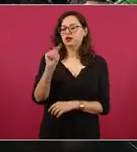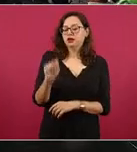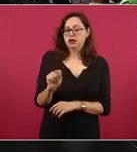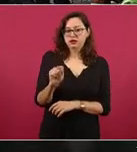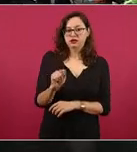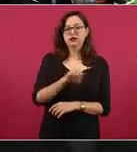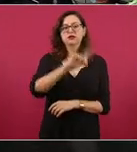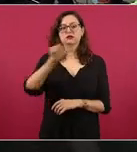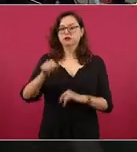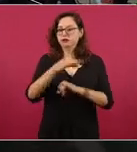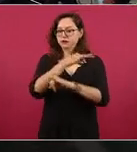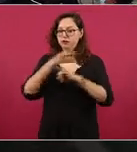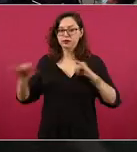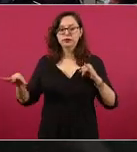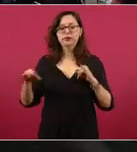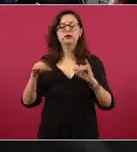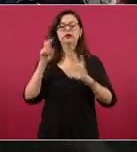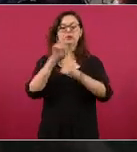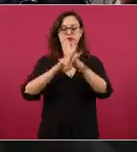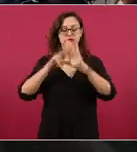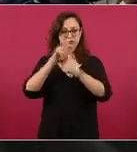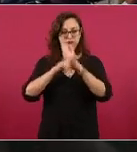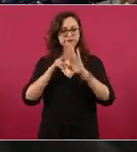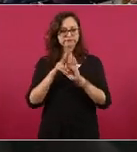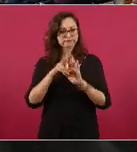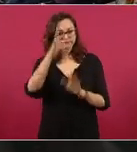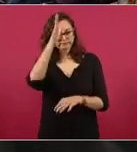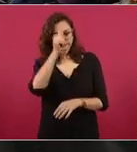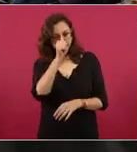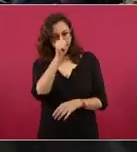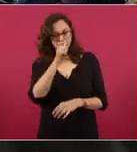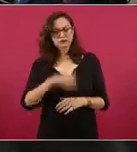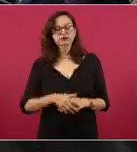los videos, si les parece.